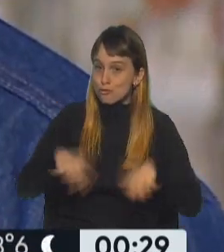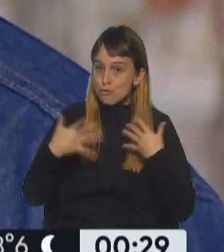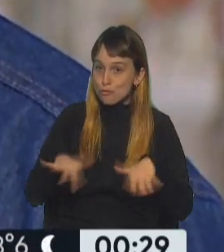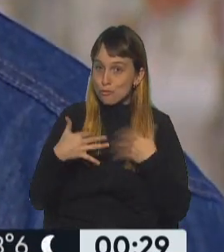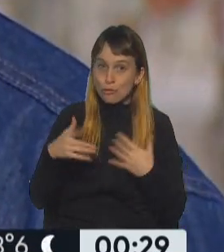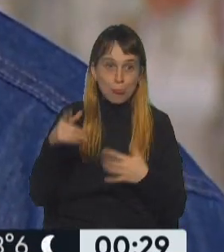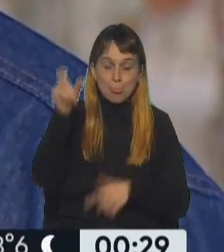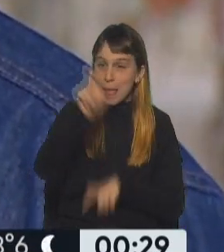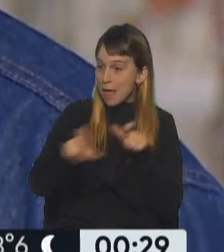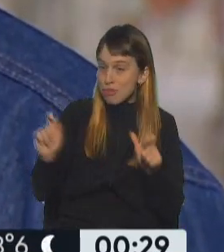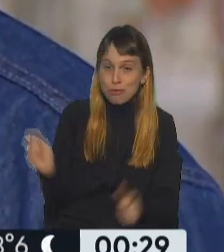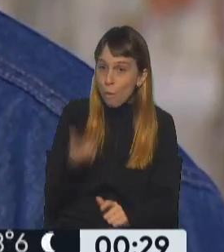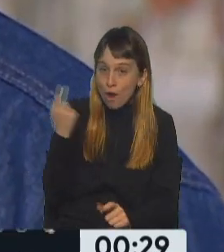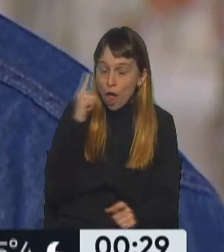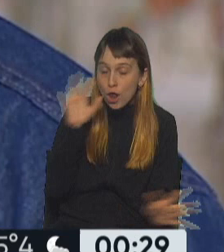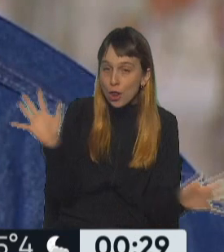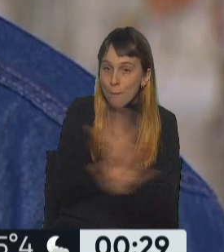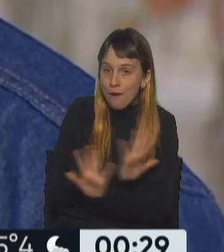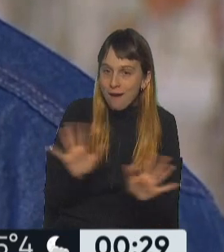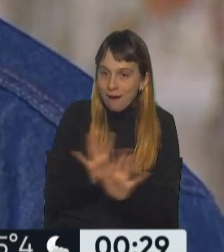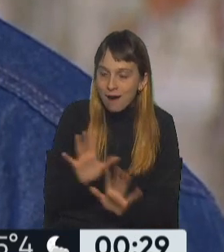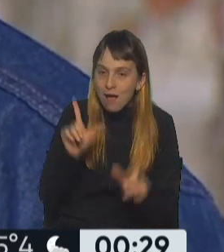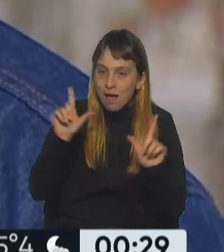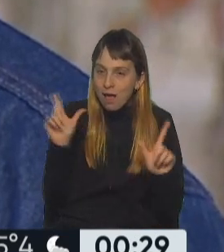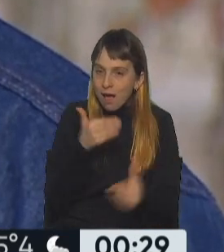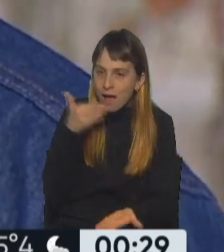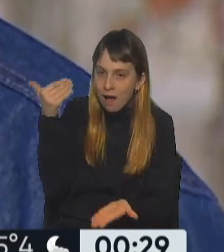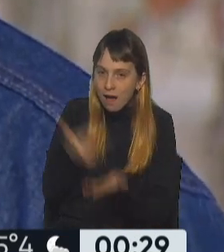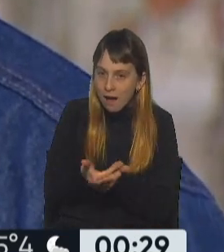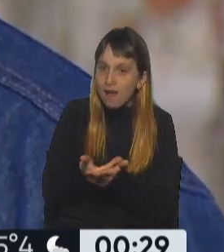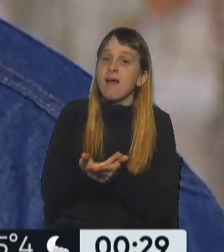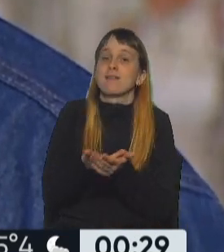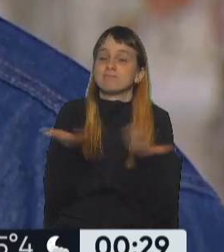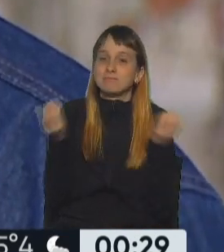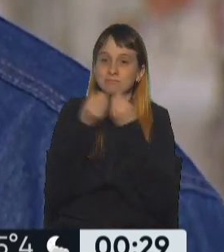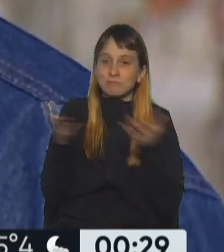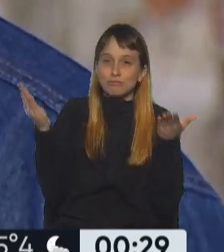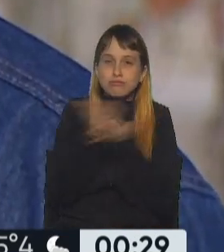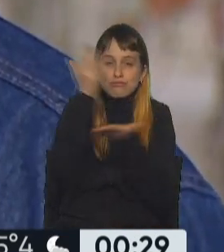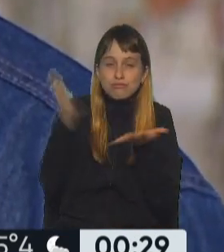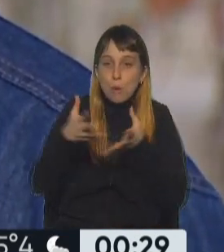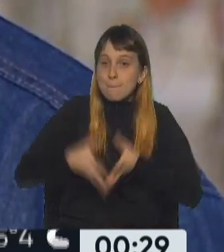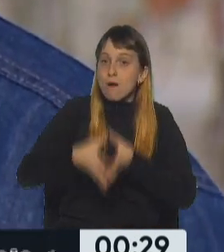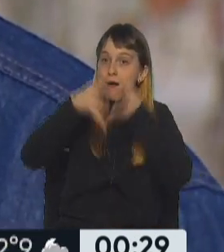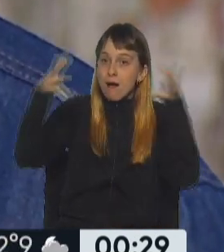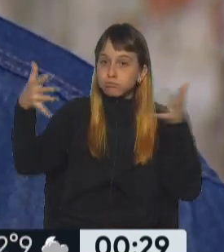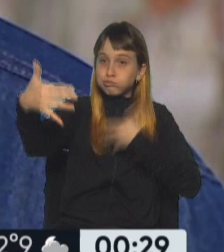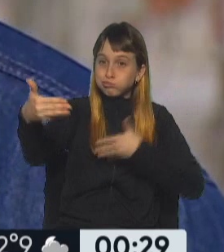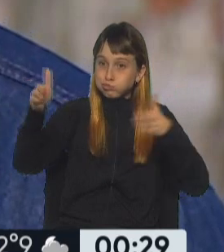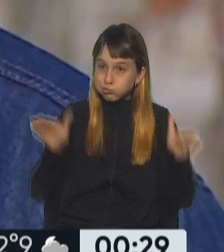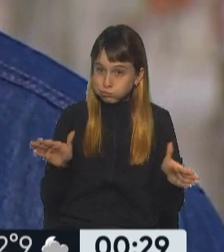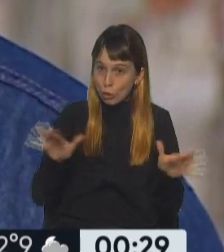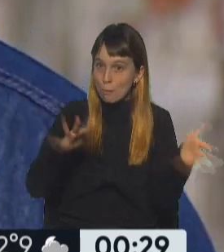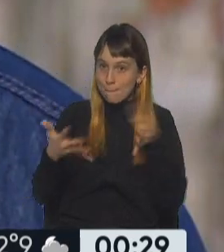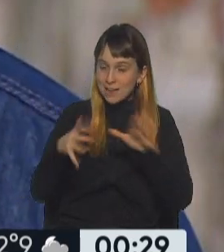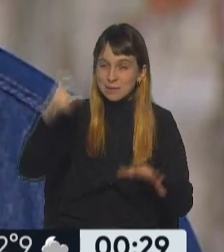no lo podían creer ni los dueños. Empezaron con producciones grandes, aproximadamente